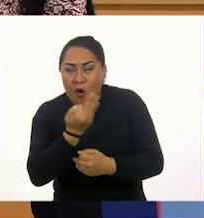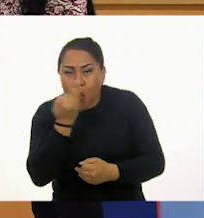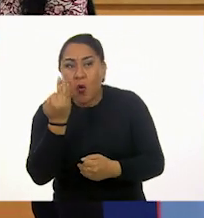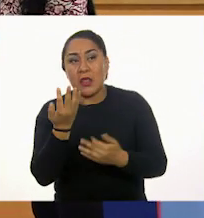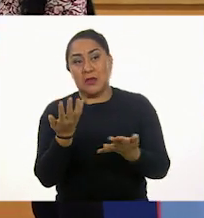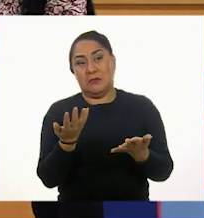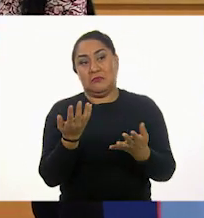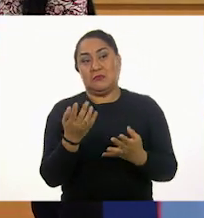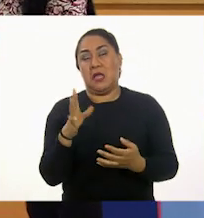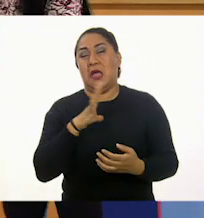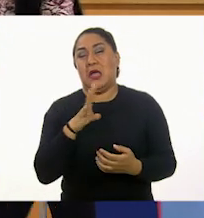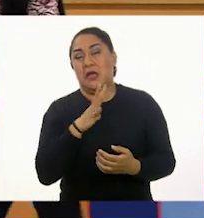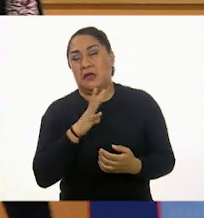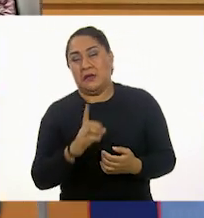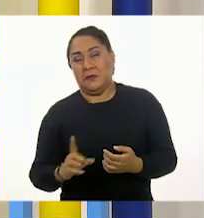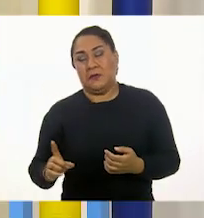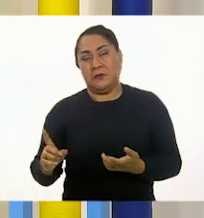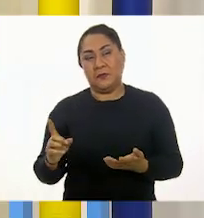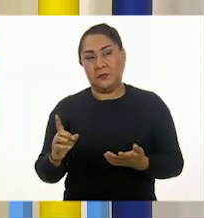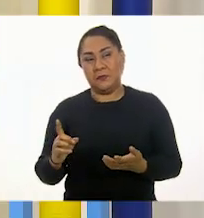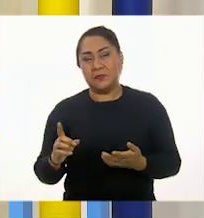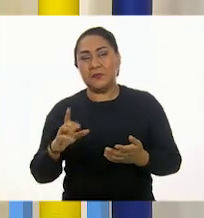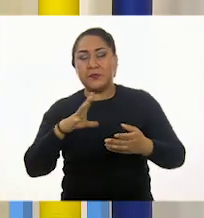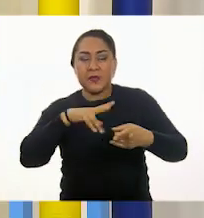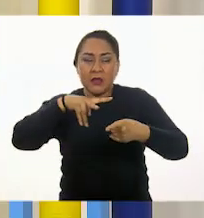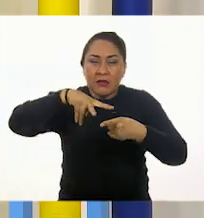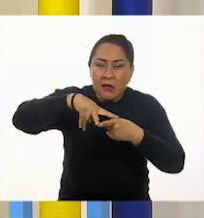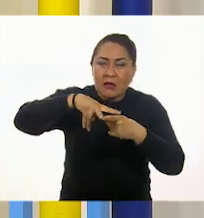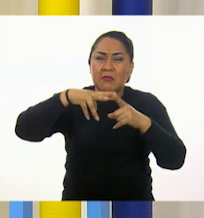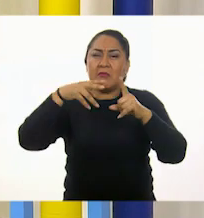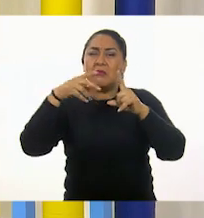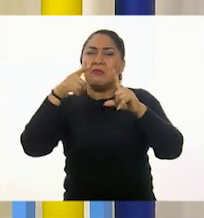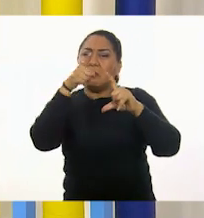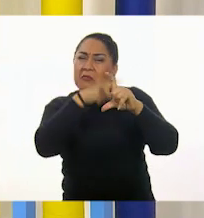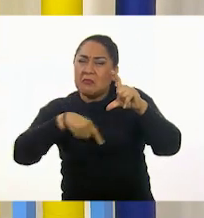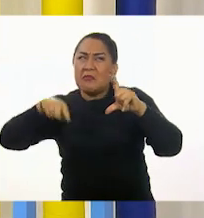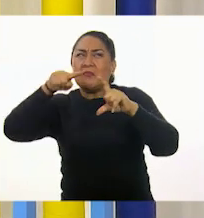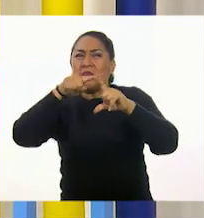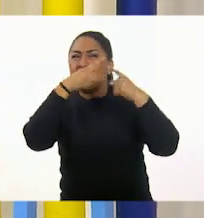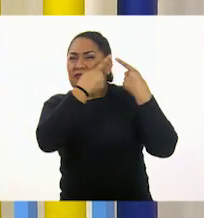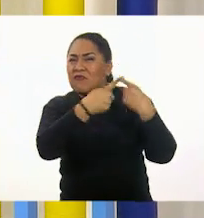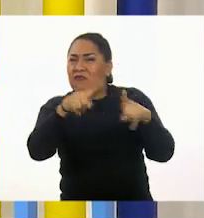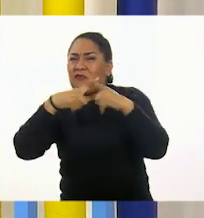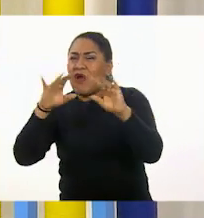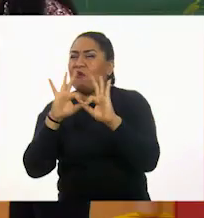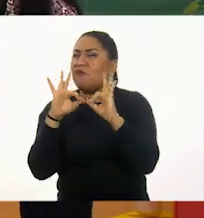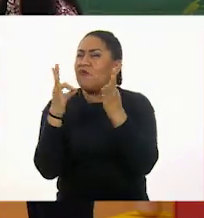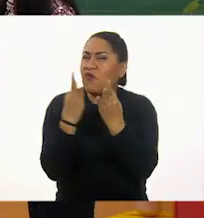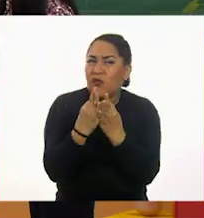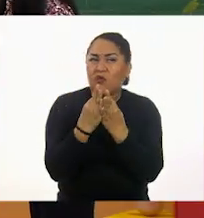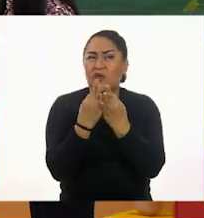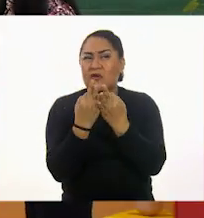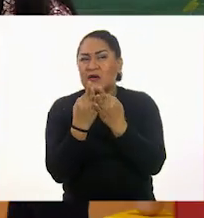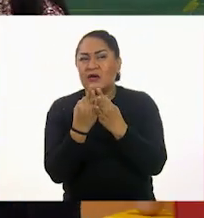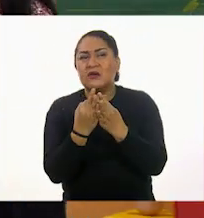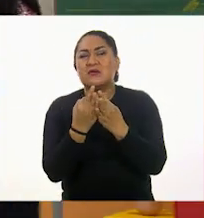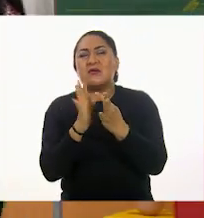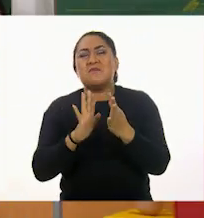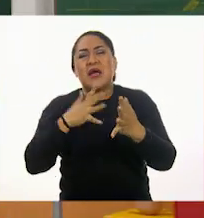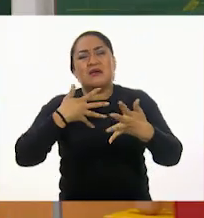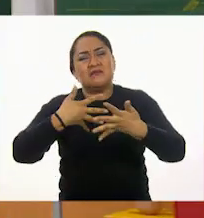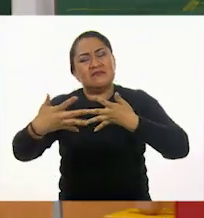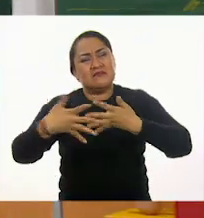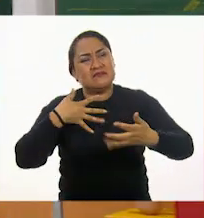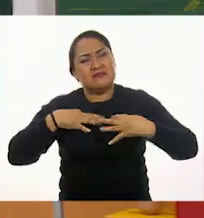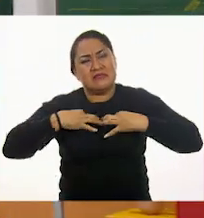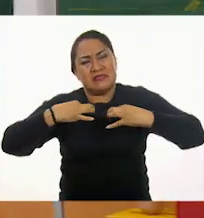tenemos como unas figuras geométricas que tenemos como un piso o una manta, algo como un textil. Como